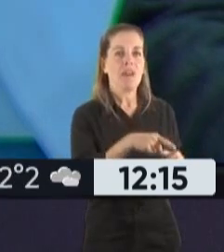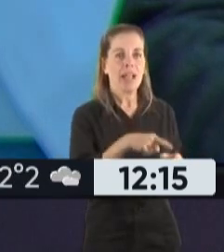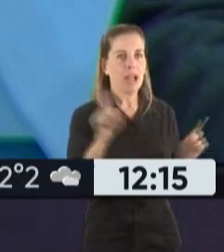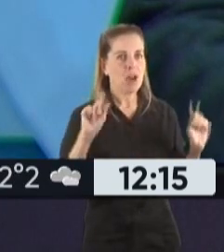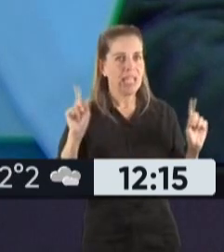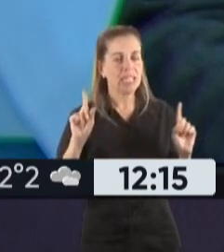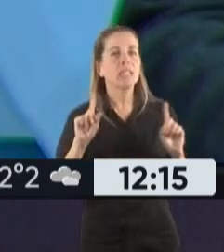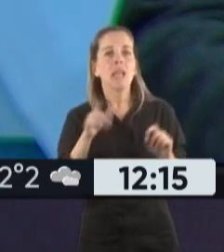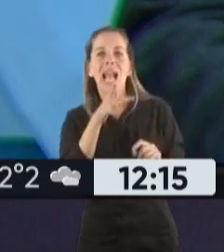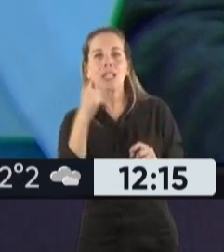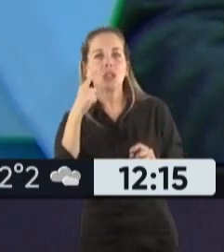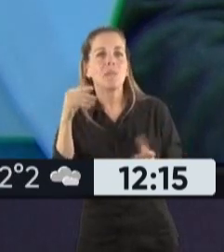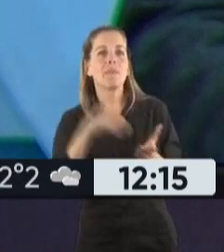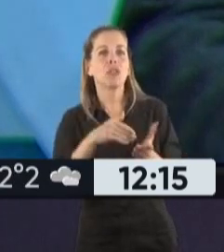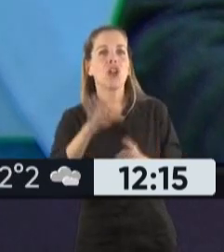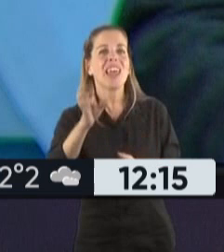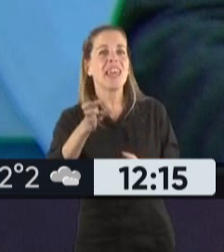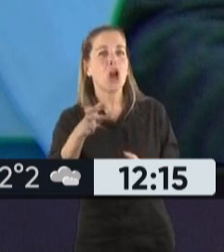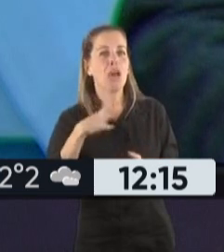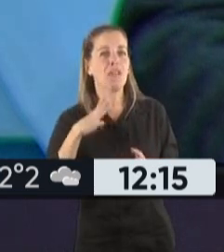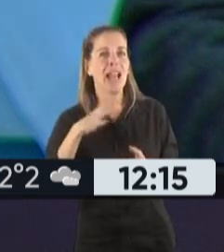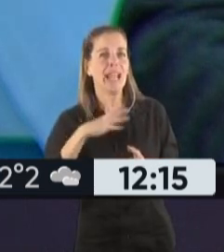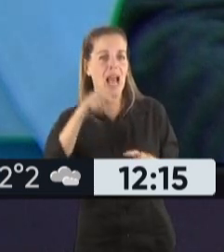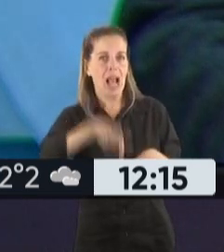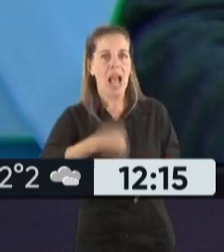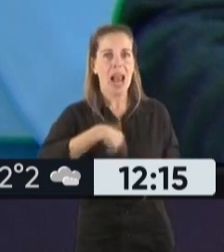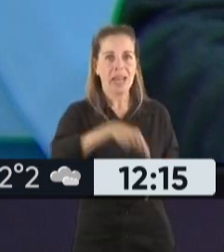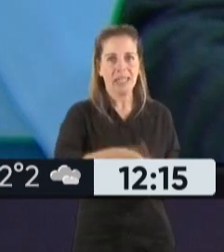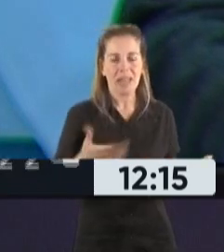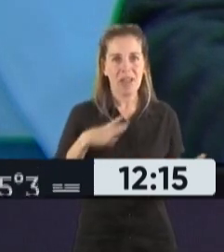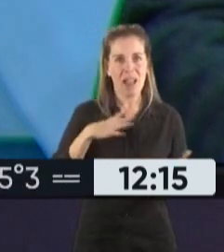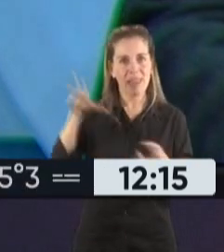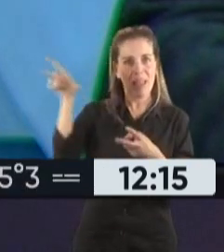los 14.000 millones de dólares que dejaron de circular en Argentina.